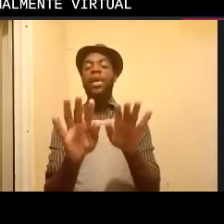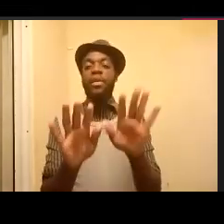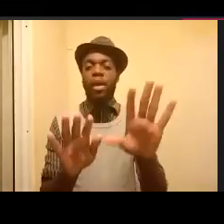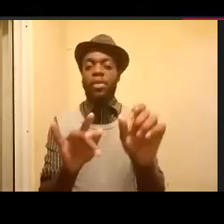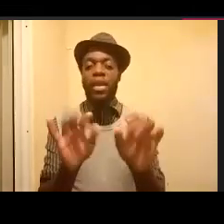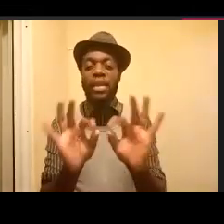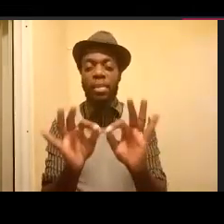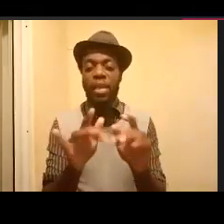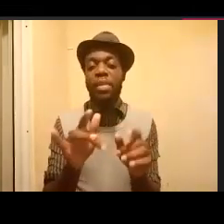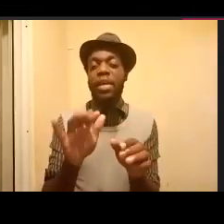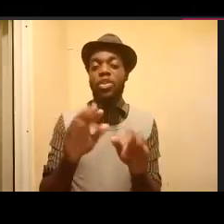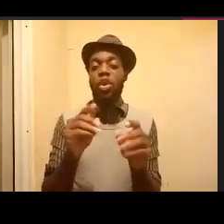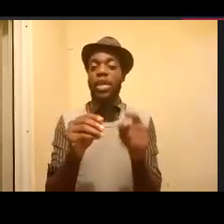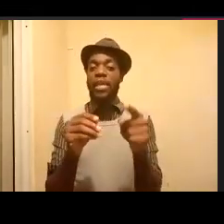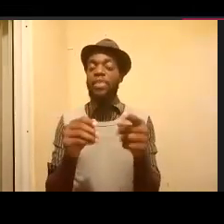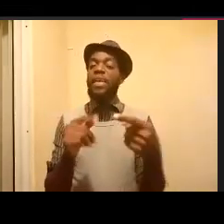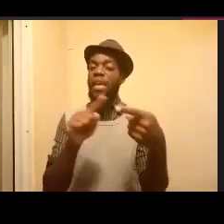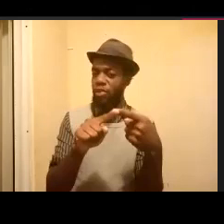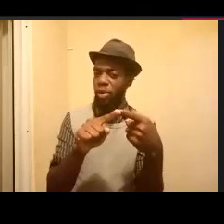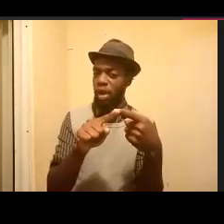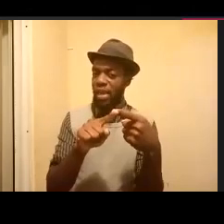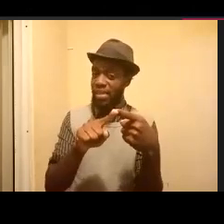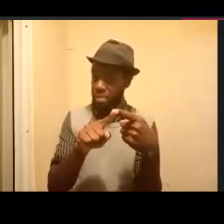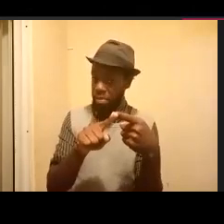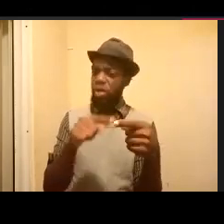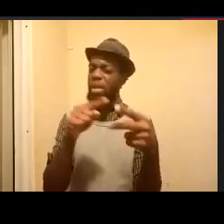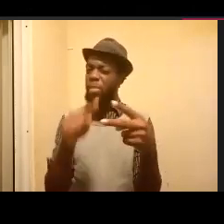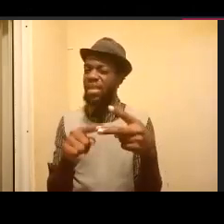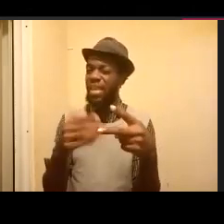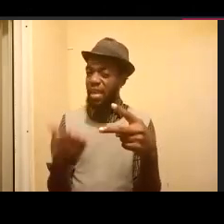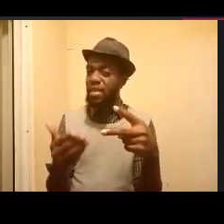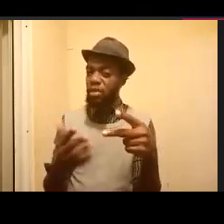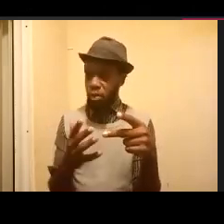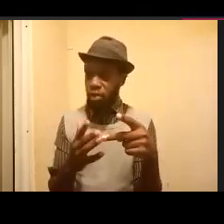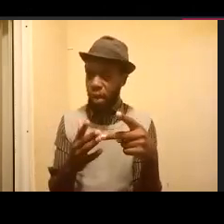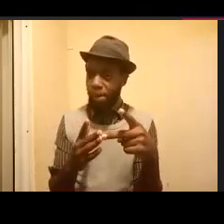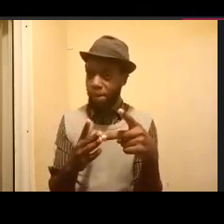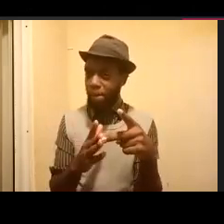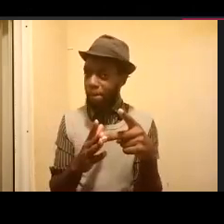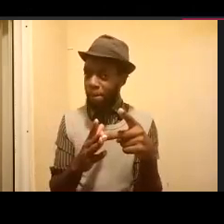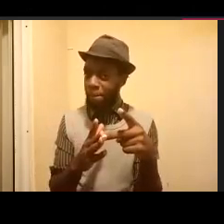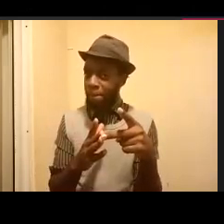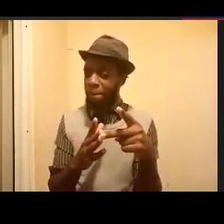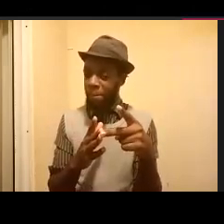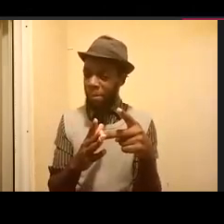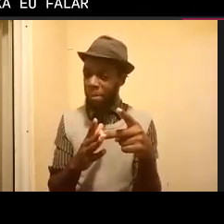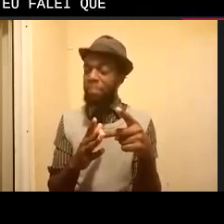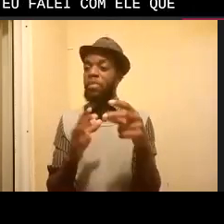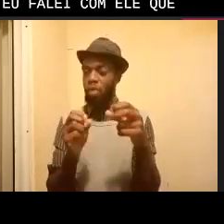Creo que interpreté. Solo que Darío dice que esto es lo que quiere decir primero y después quiere decir otra cosa. Ah,